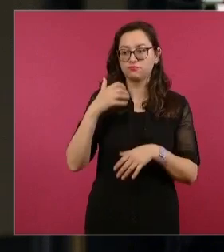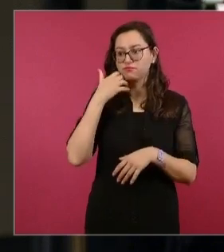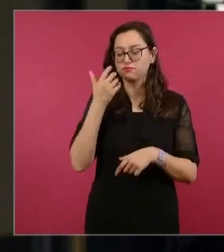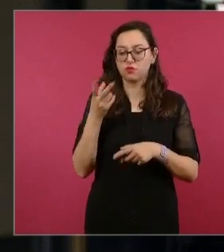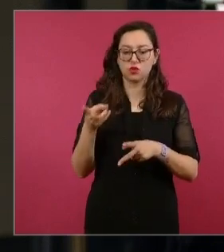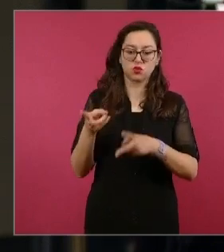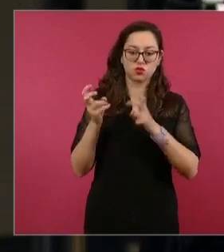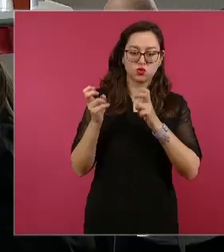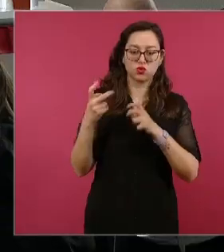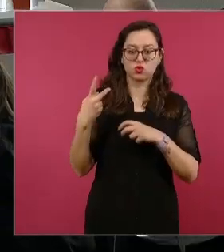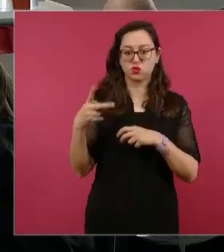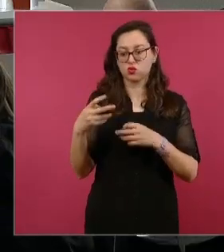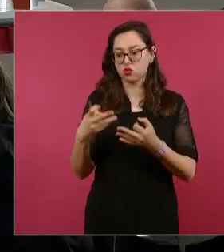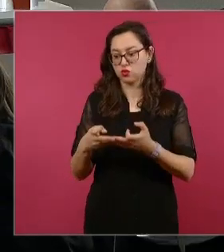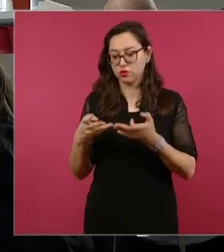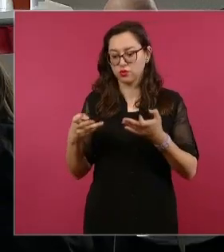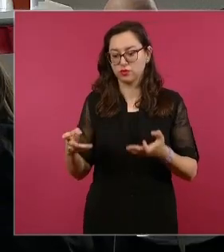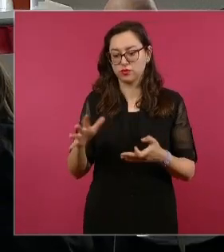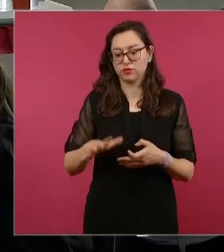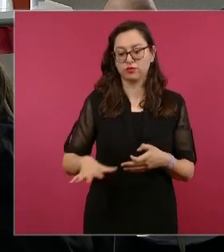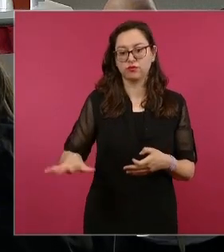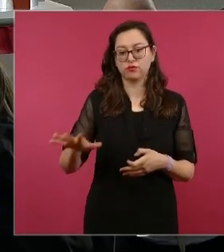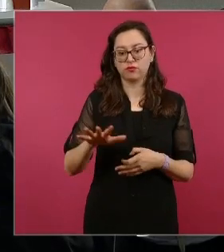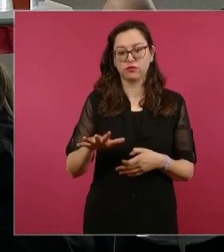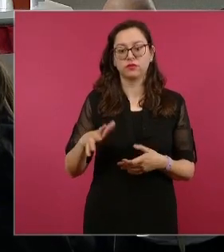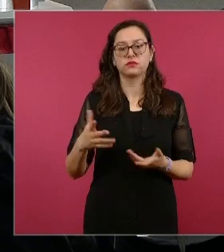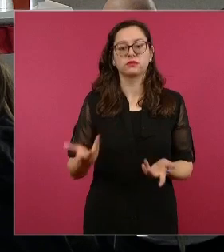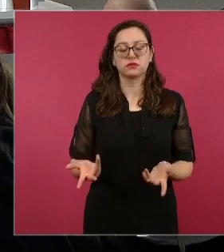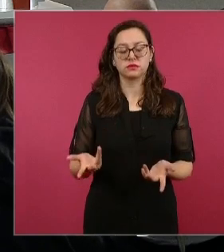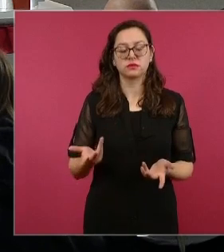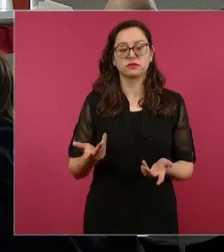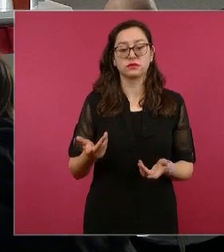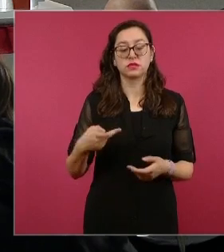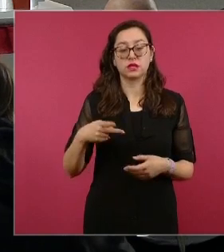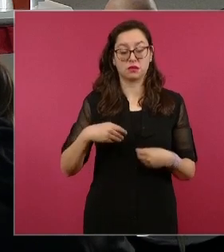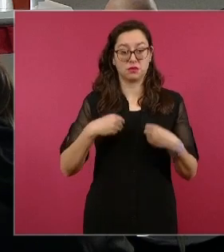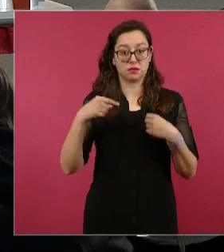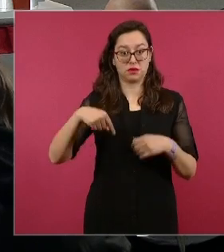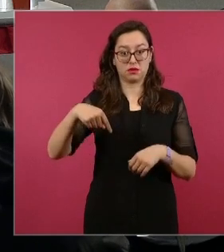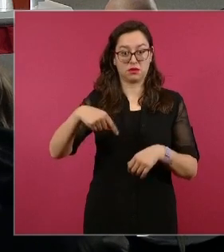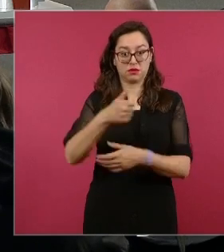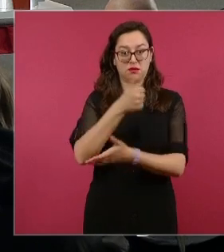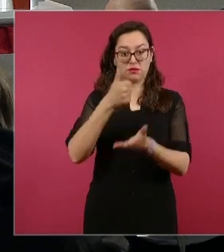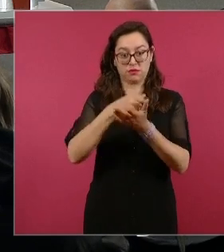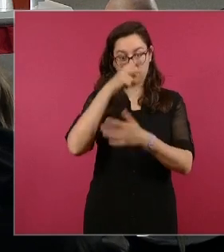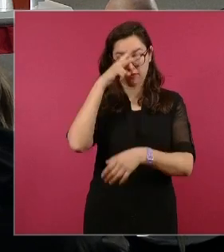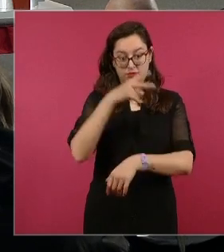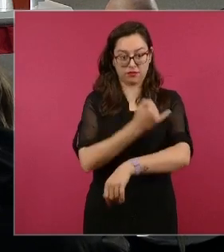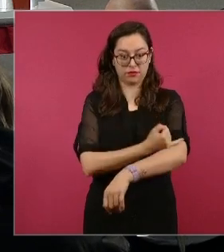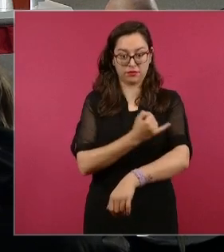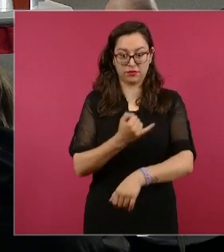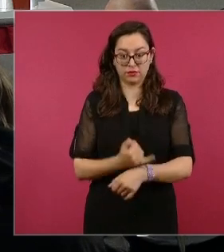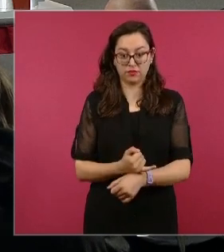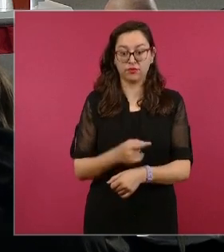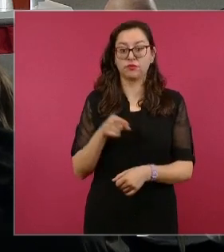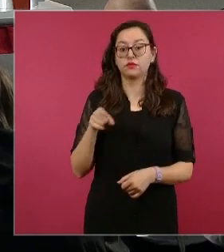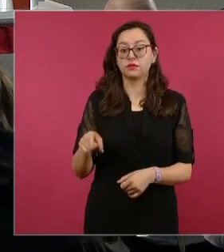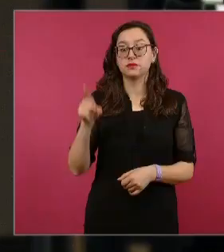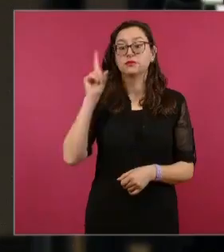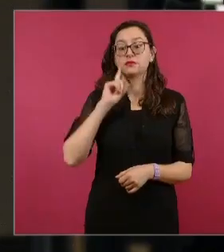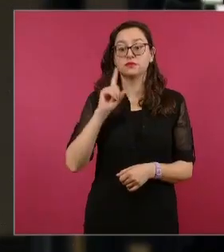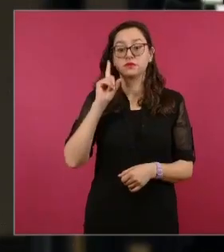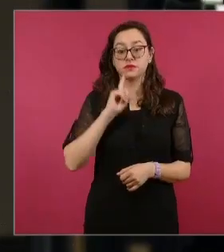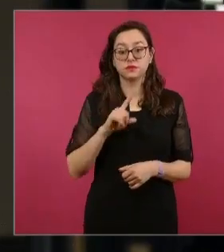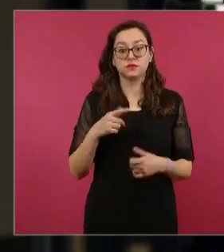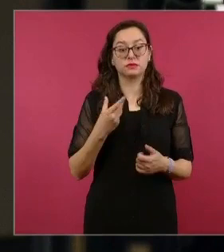único patrimonio un terreno en la alcaldía de Iztapalapa. Como puede escuchar, ha sido víctima de una serie de atropellos por